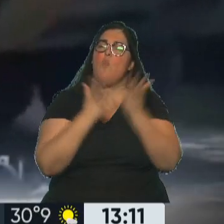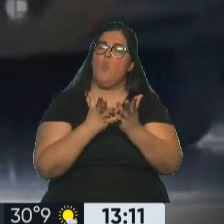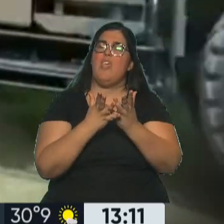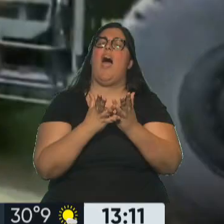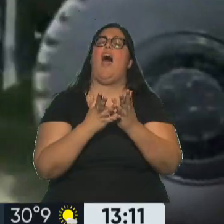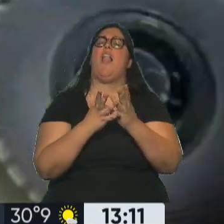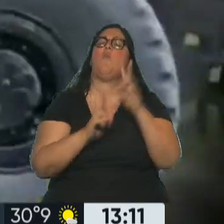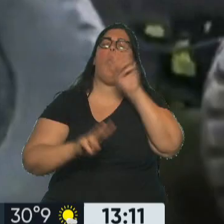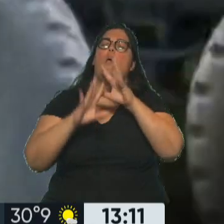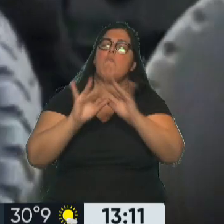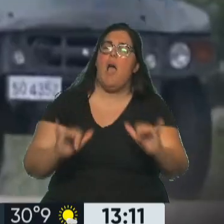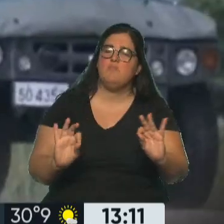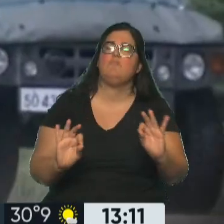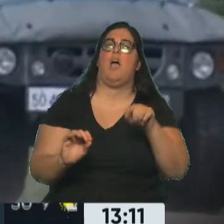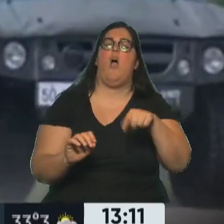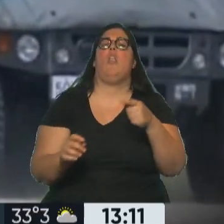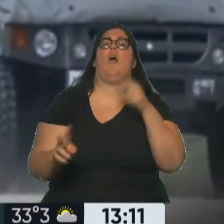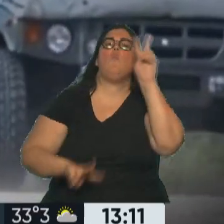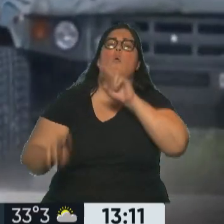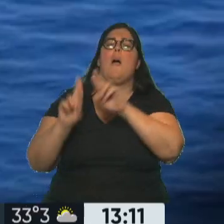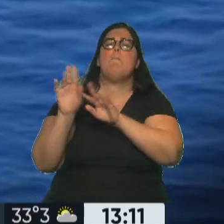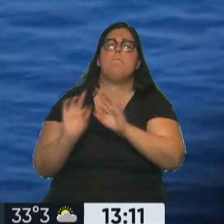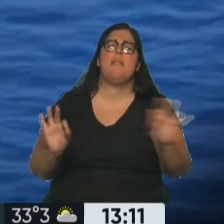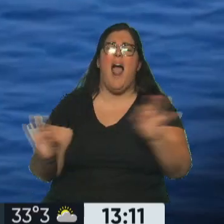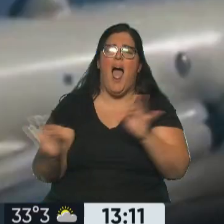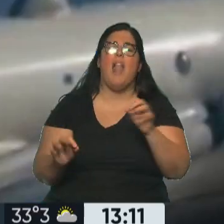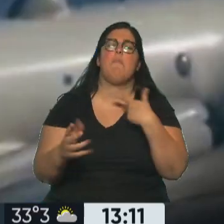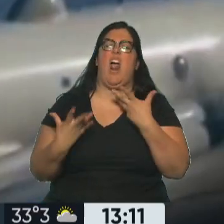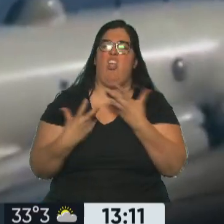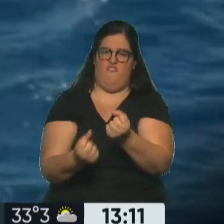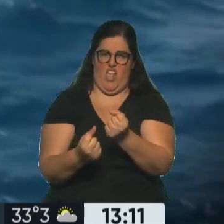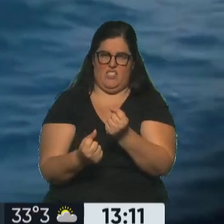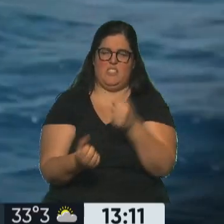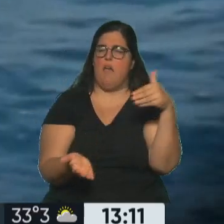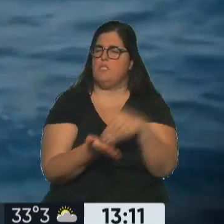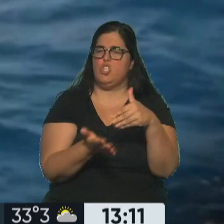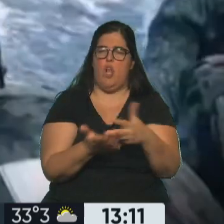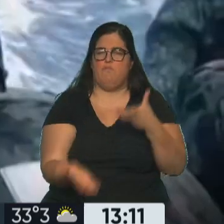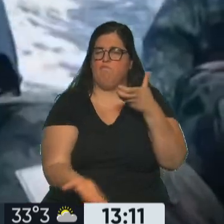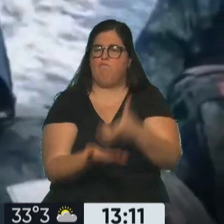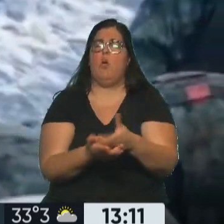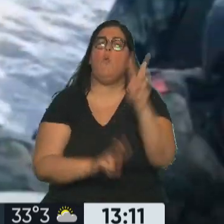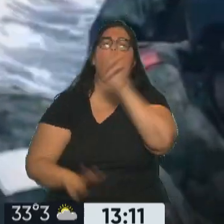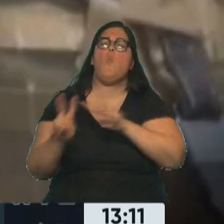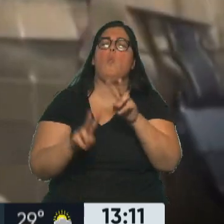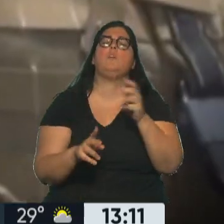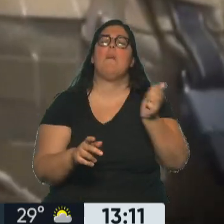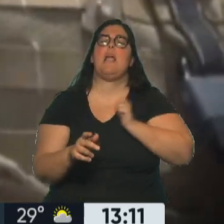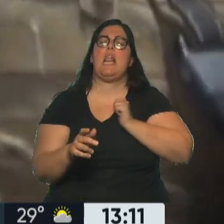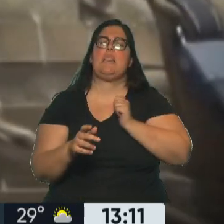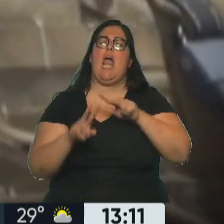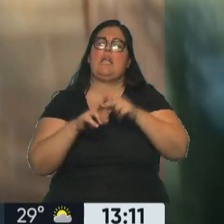programa multimillonario que podría convertir a sus fuerzas de autodefensa en una de las potencias militares más modernas y capaces del mundo.